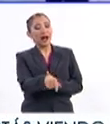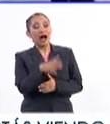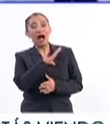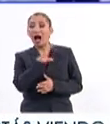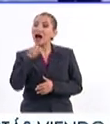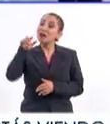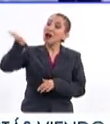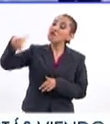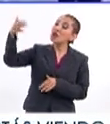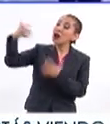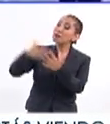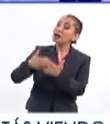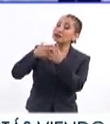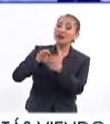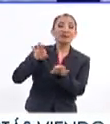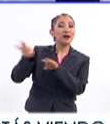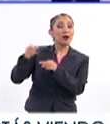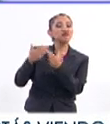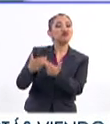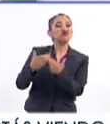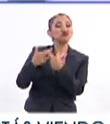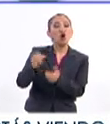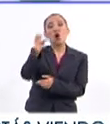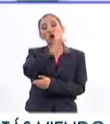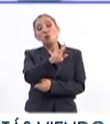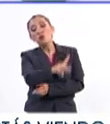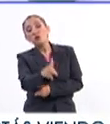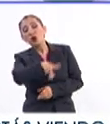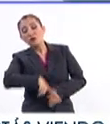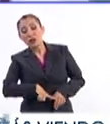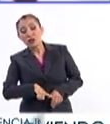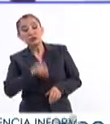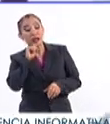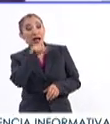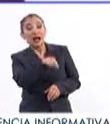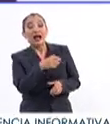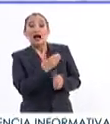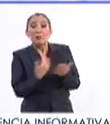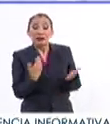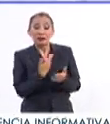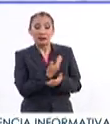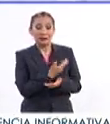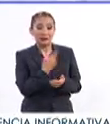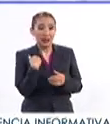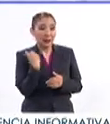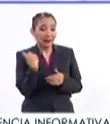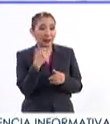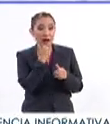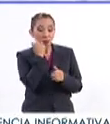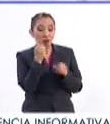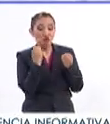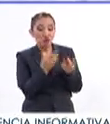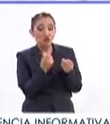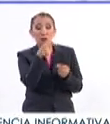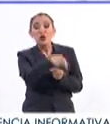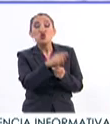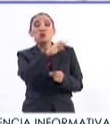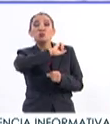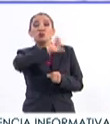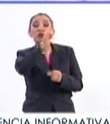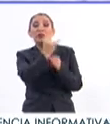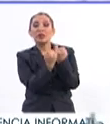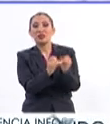oferta laboral de las empresas privadas y el sector público, sino darles a los estudiantes las herramientas necesarias para ser